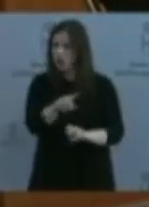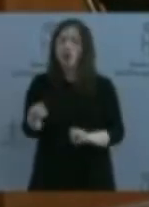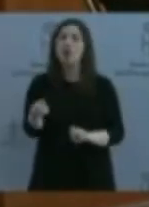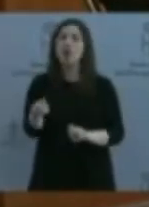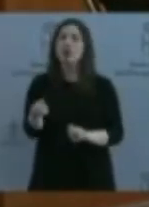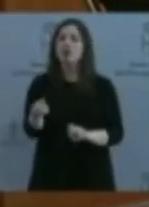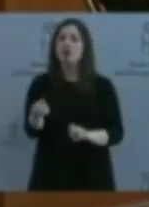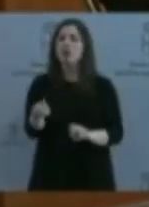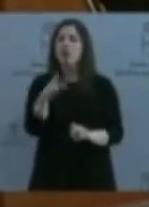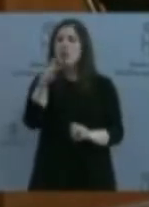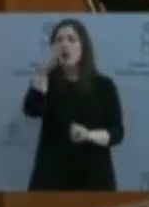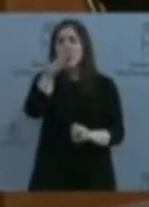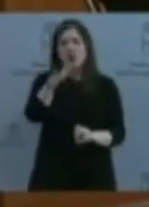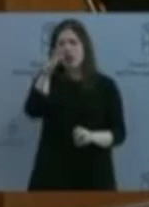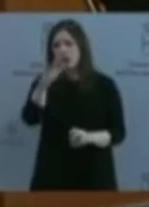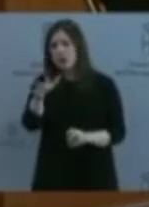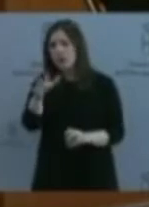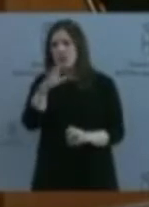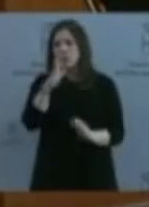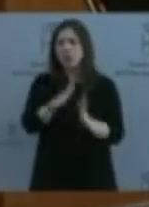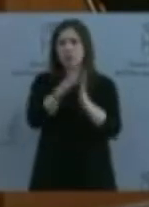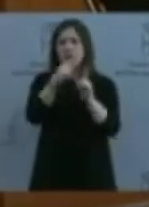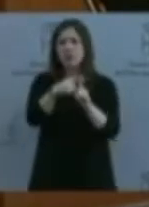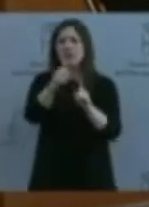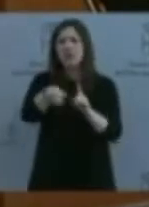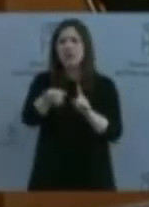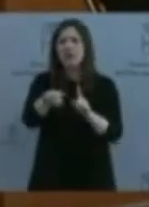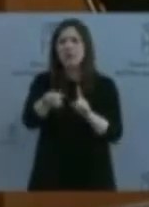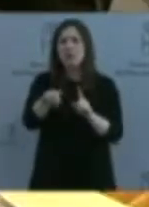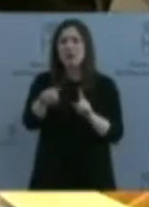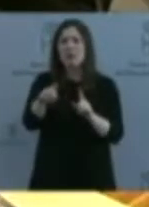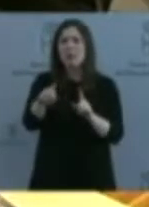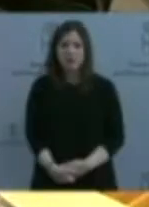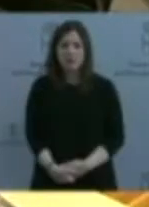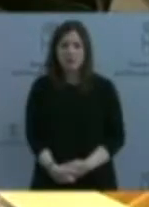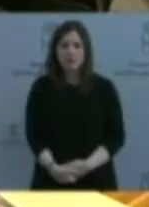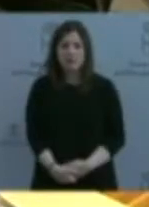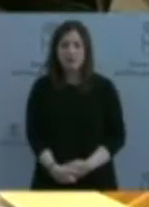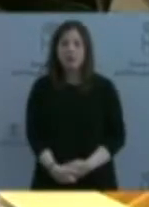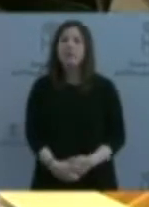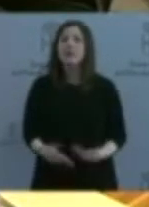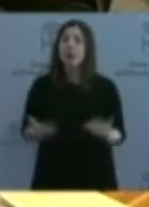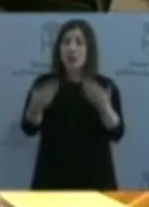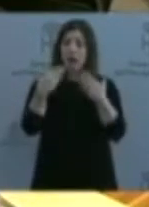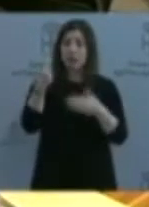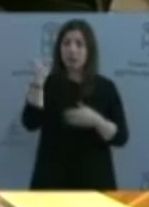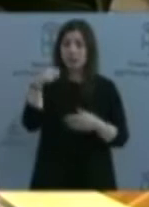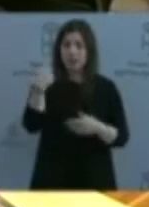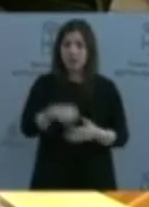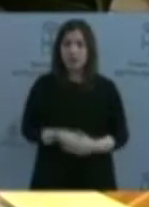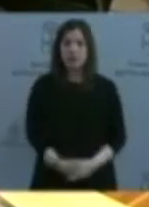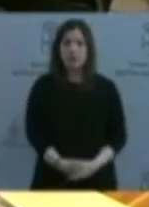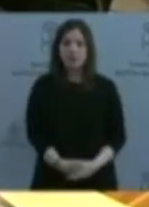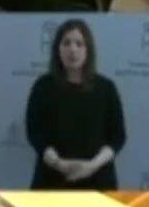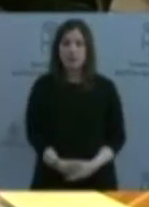asturiana inmatriculóse los bienes incluídos en el libro blanco del prerrománico asturiano. Muchas gracias. Gracias, señoría.